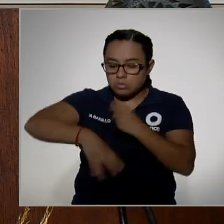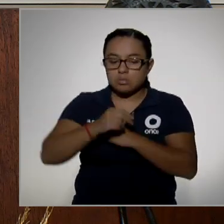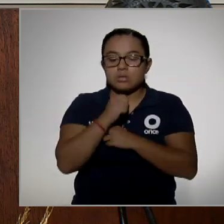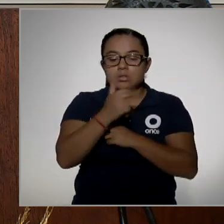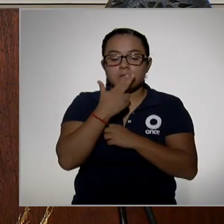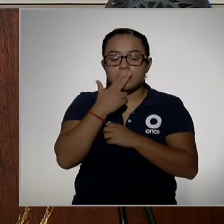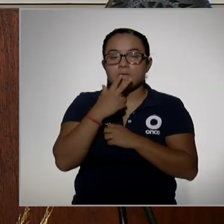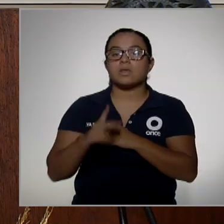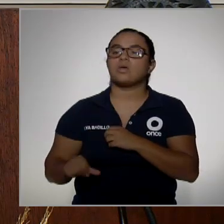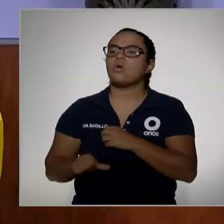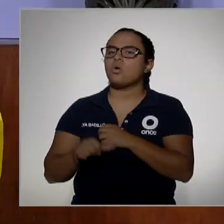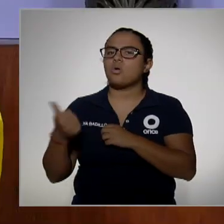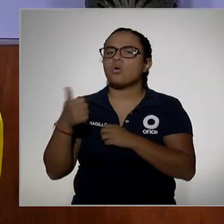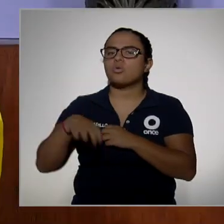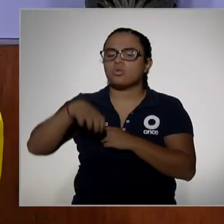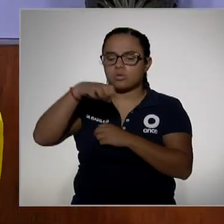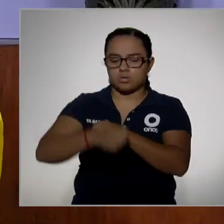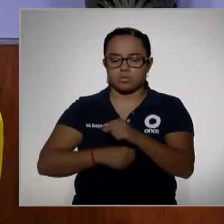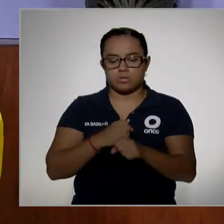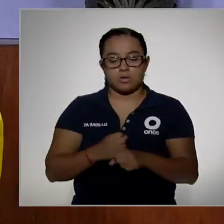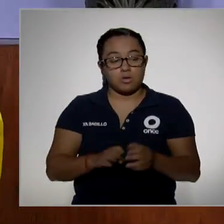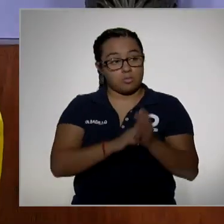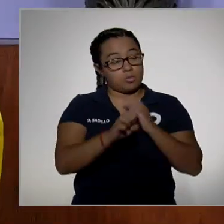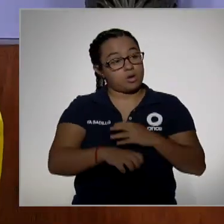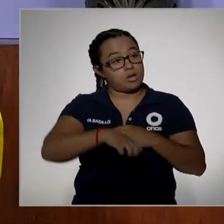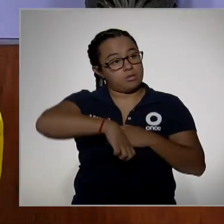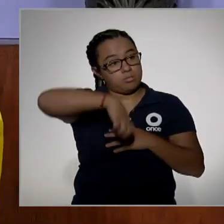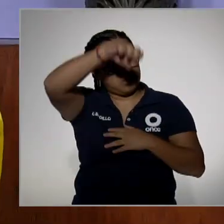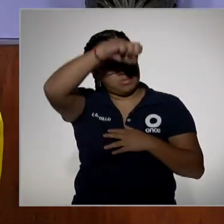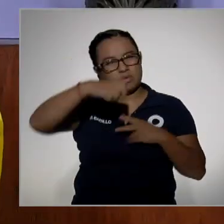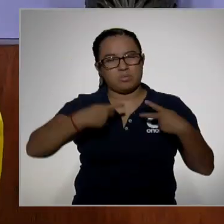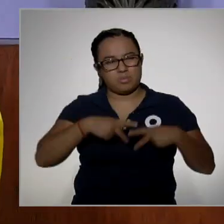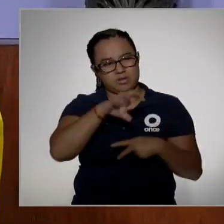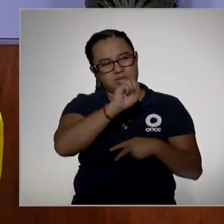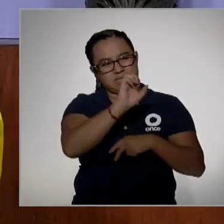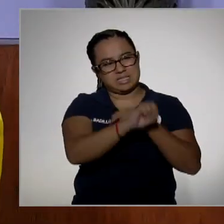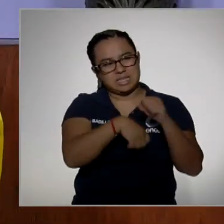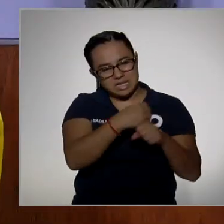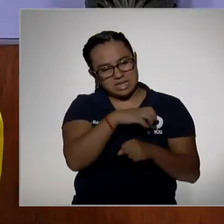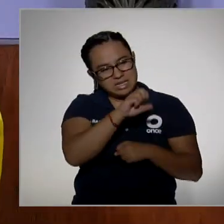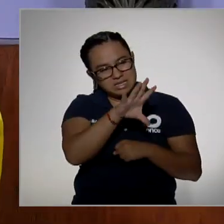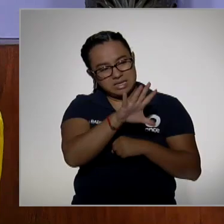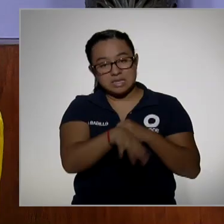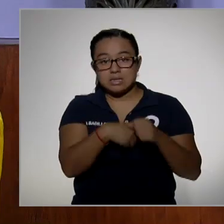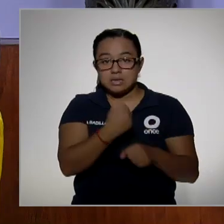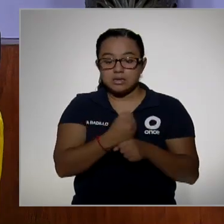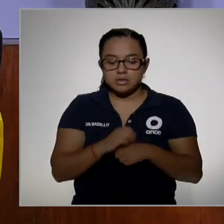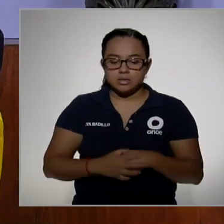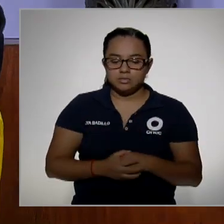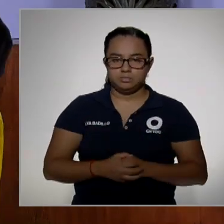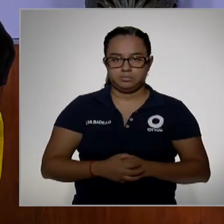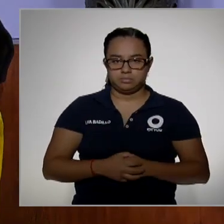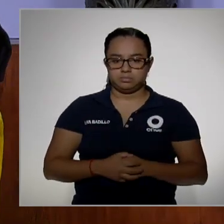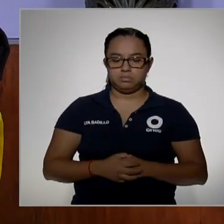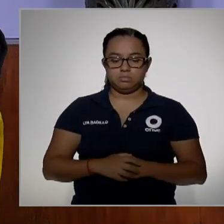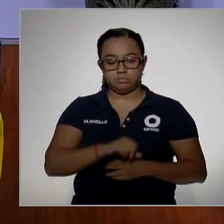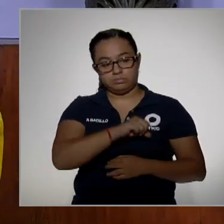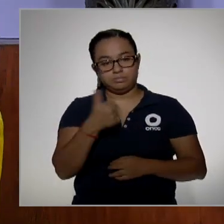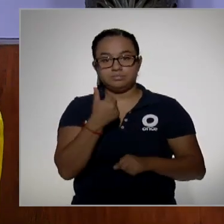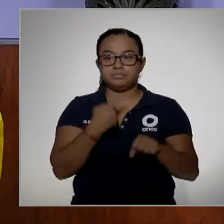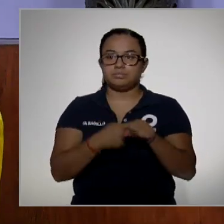otras edades en otras edades en adultos mayores pacientes mayores de 60 a 65 años la presencia de otras enfermedades